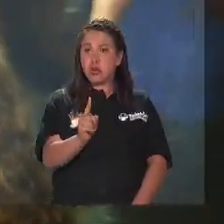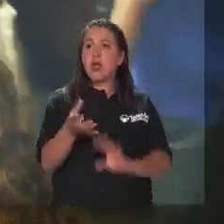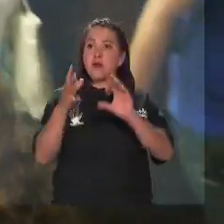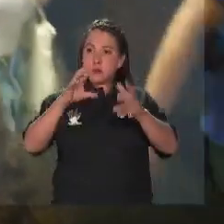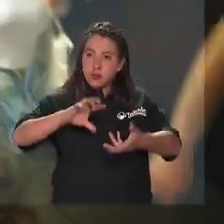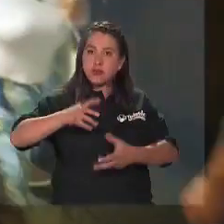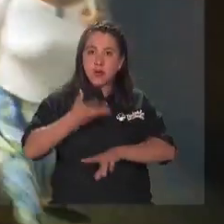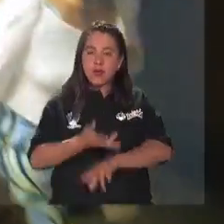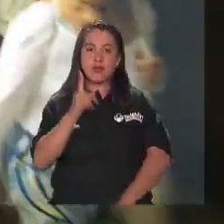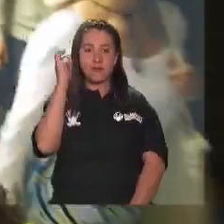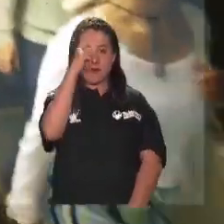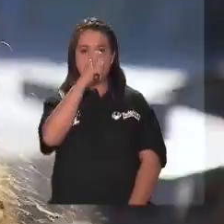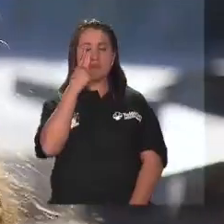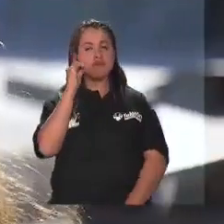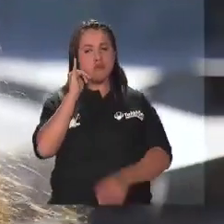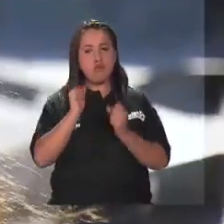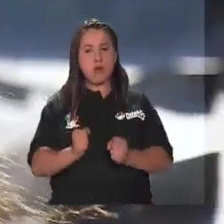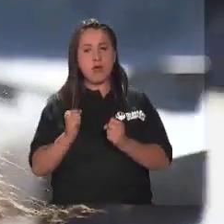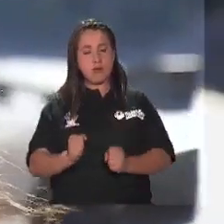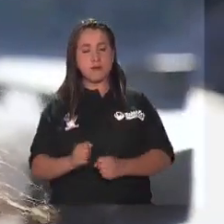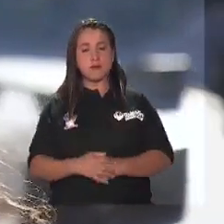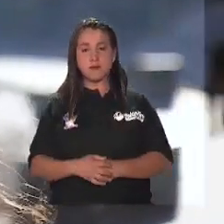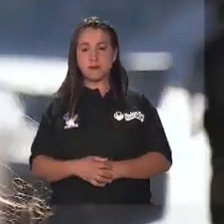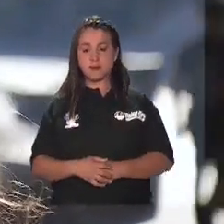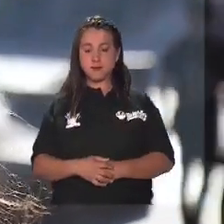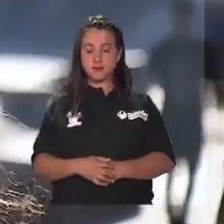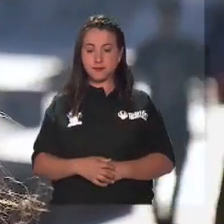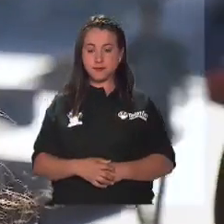difícil, pero se puede.